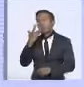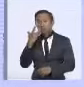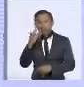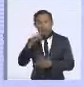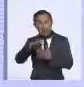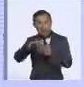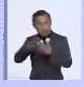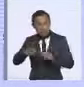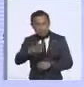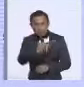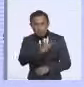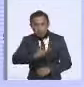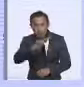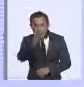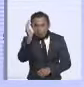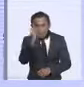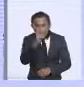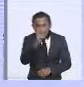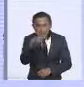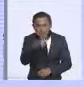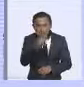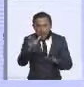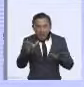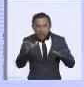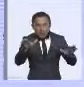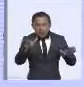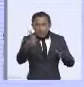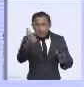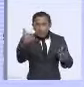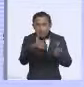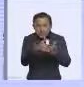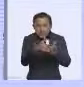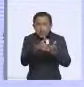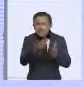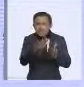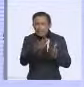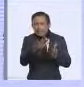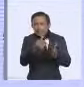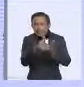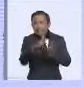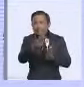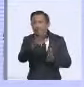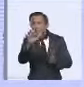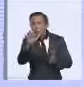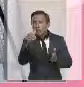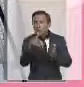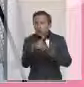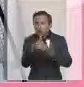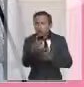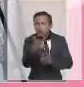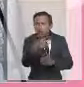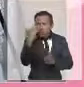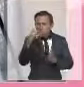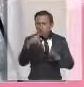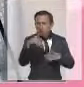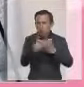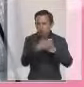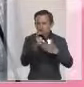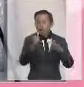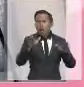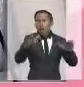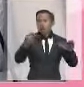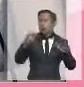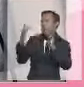7,500 millones de pesos. Ya le mandé a ofrecer el avión a Donald Trump y vamos a vender toda la flotilla. ¿Y le contestó algo? ¿Le contestó algo? Estoy esperando la